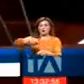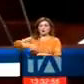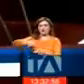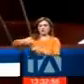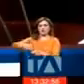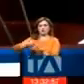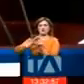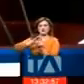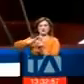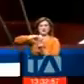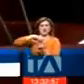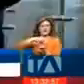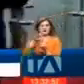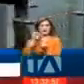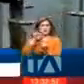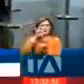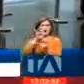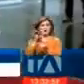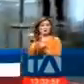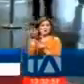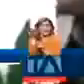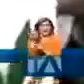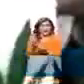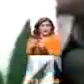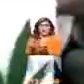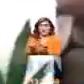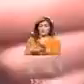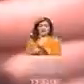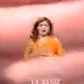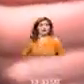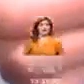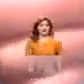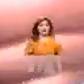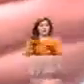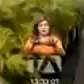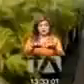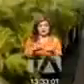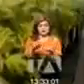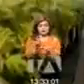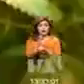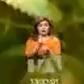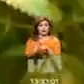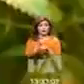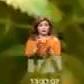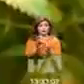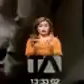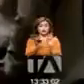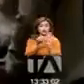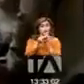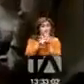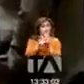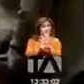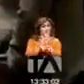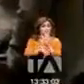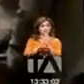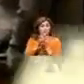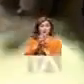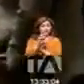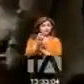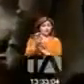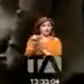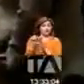plagas como la mosca blanca. Según este legislador, la siembra y la producción se eliminarán del texto de esta normativa, que tiene más de